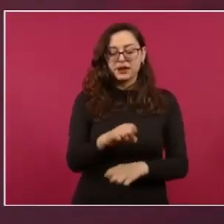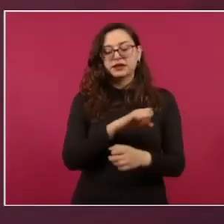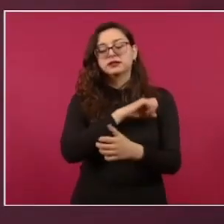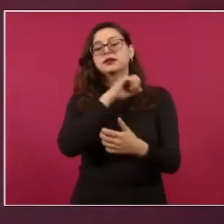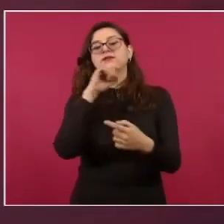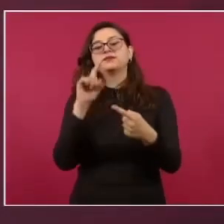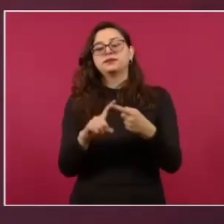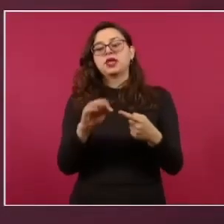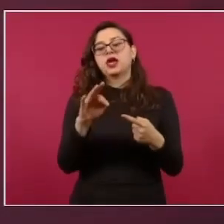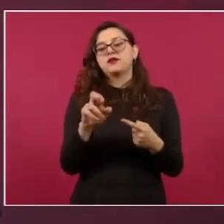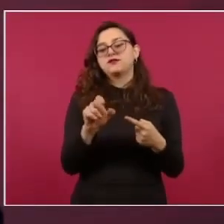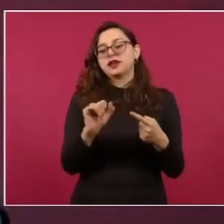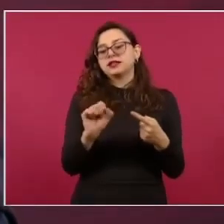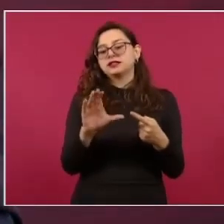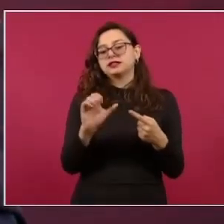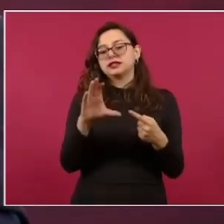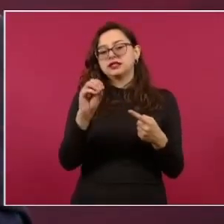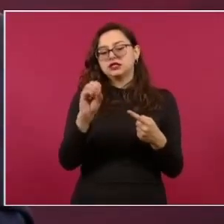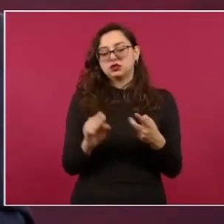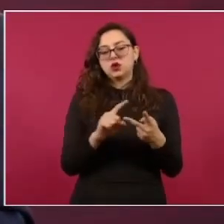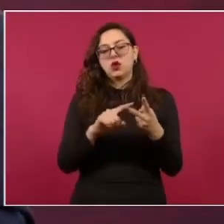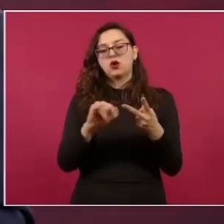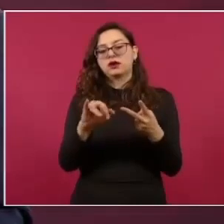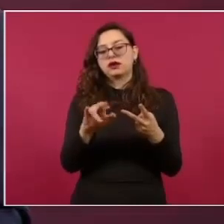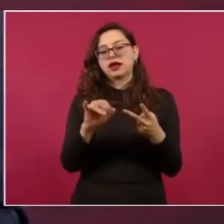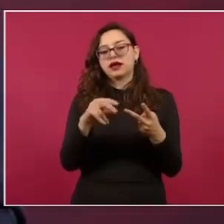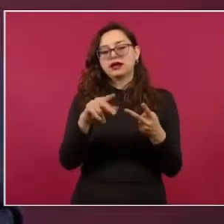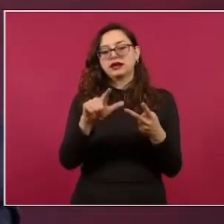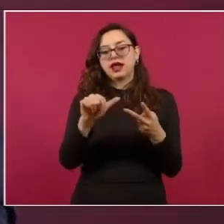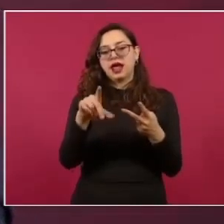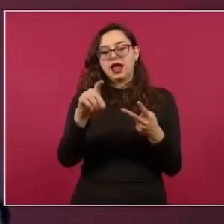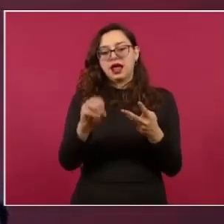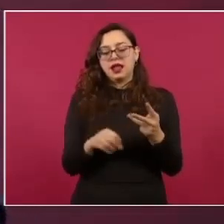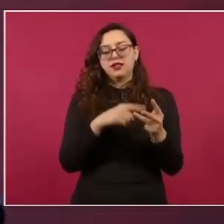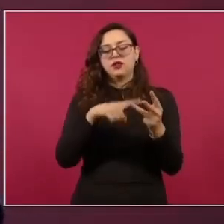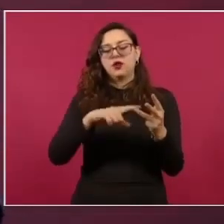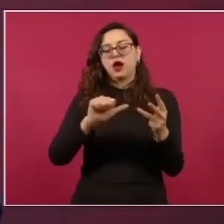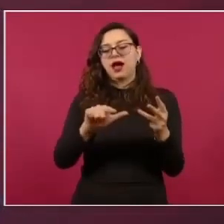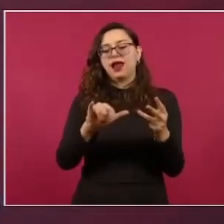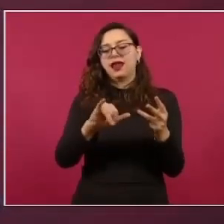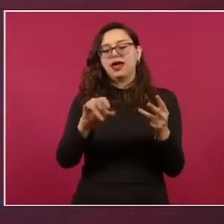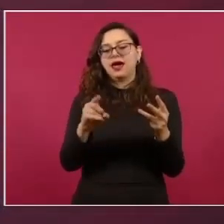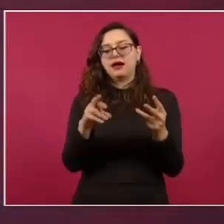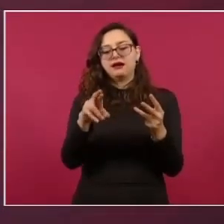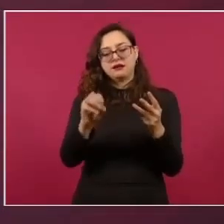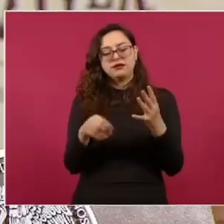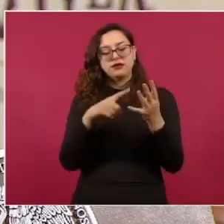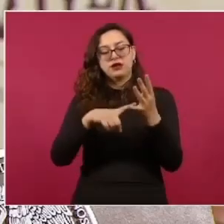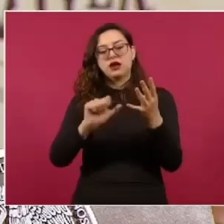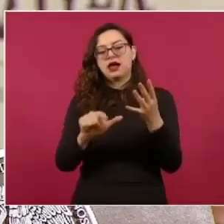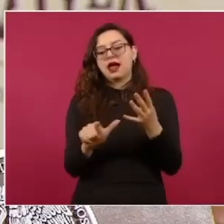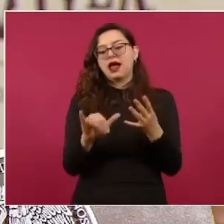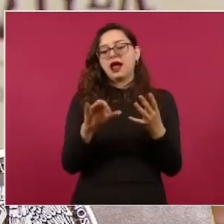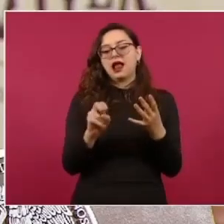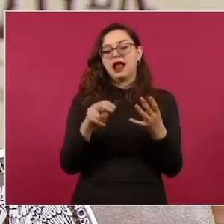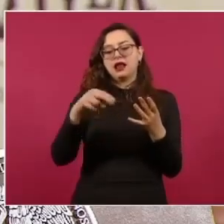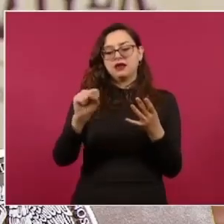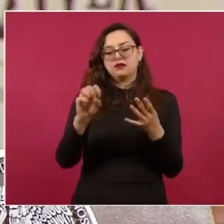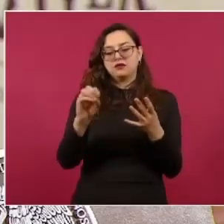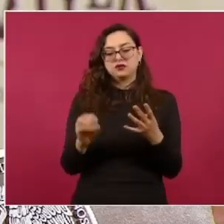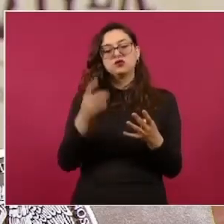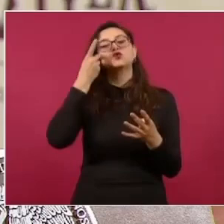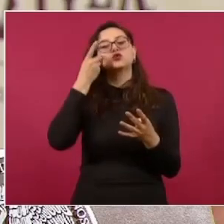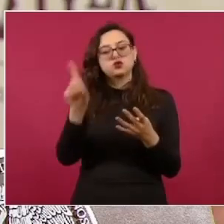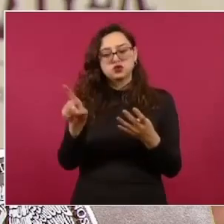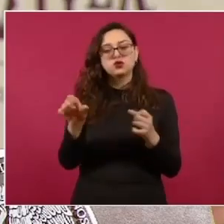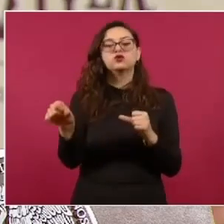Domínguez, Reinaldo Cervantes Torres, Alejandro Carrillo Marcor y Alfonso Sánchez Madariaga, propietarios